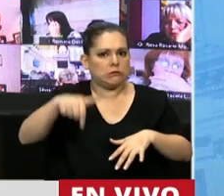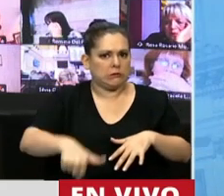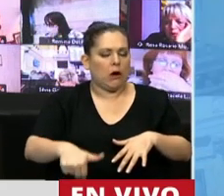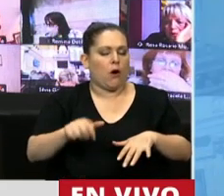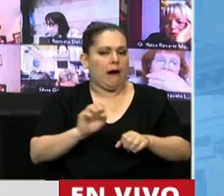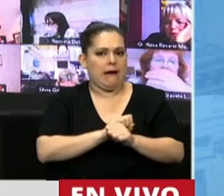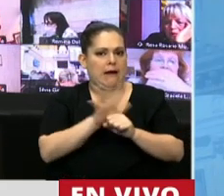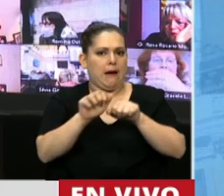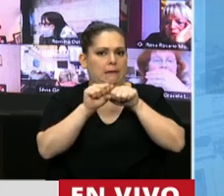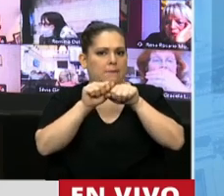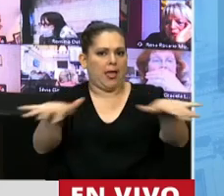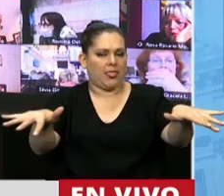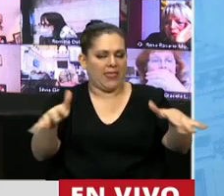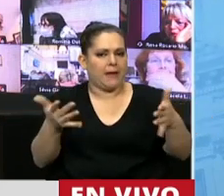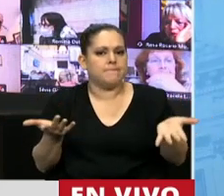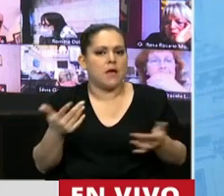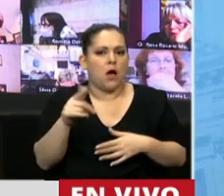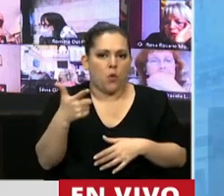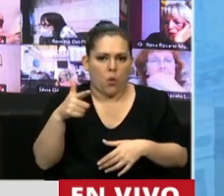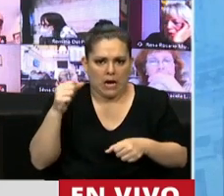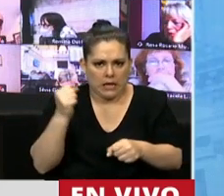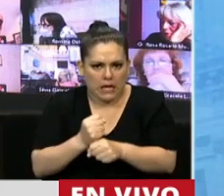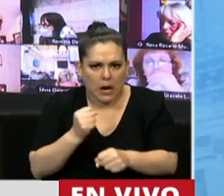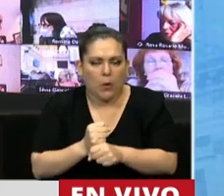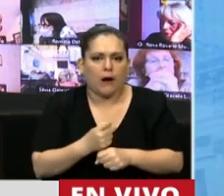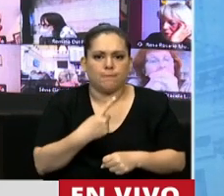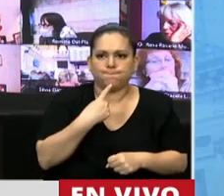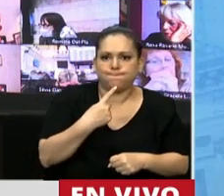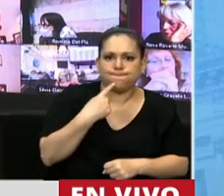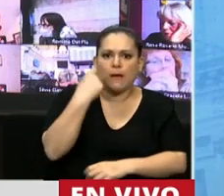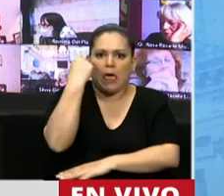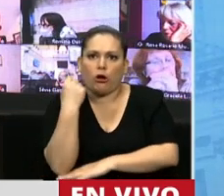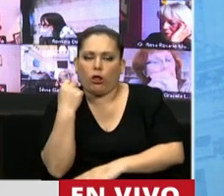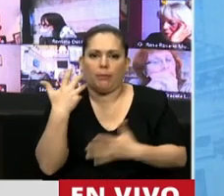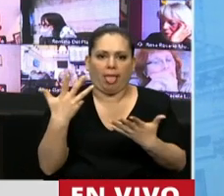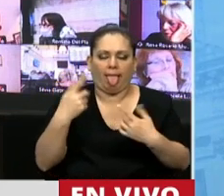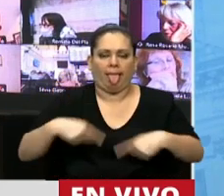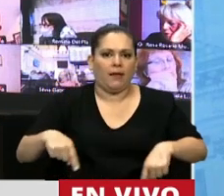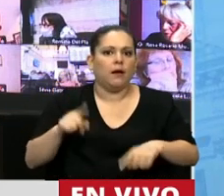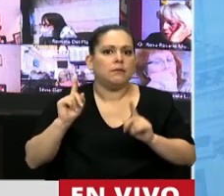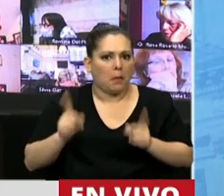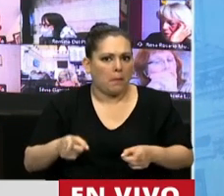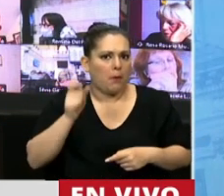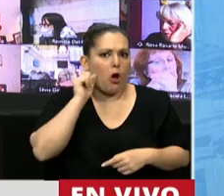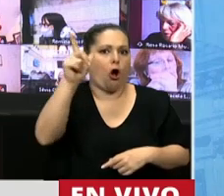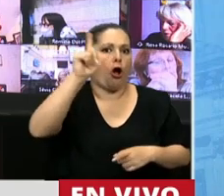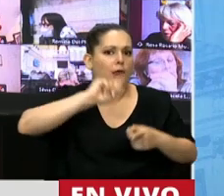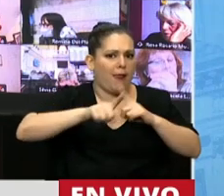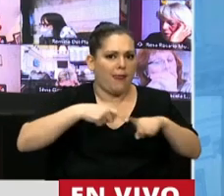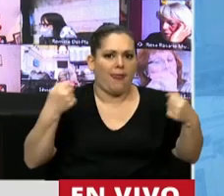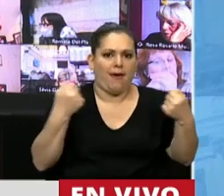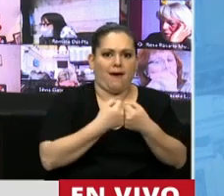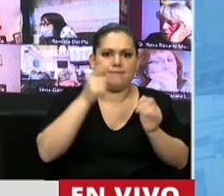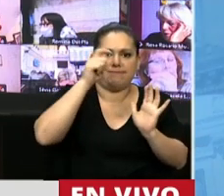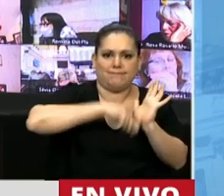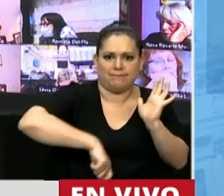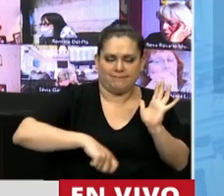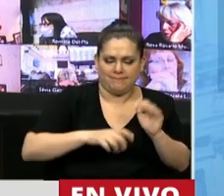de pandemia de desempleo de incertidumbre económica es un escenario donde viene justamente en aumento